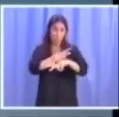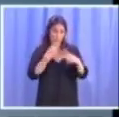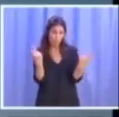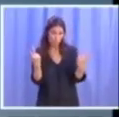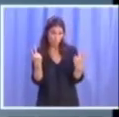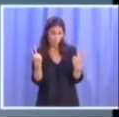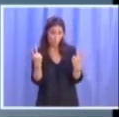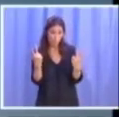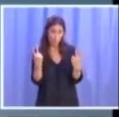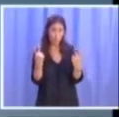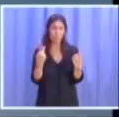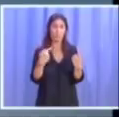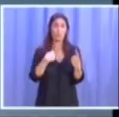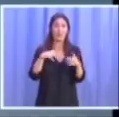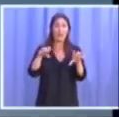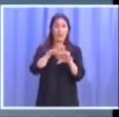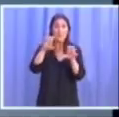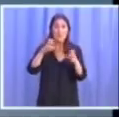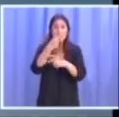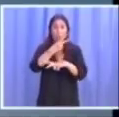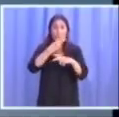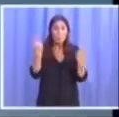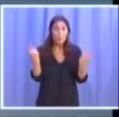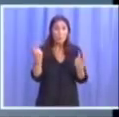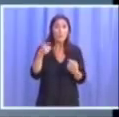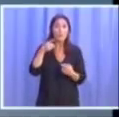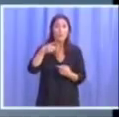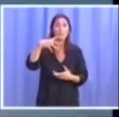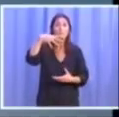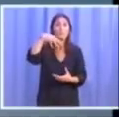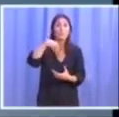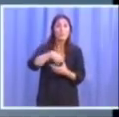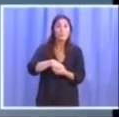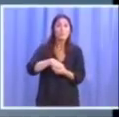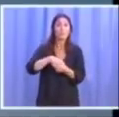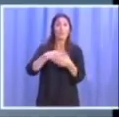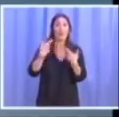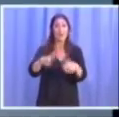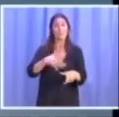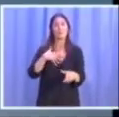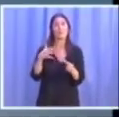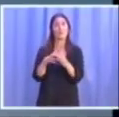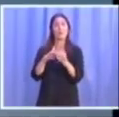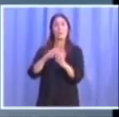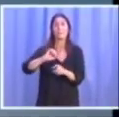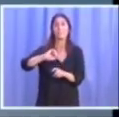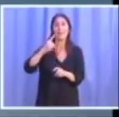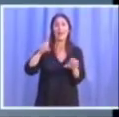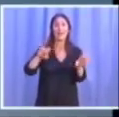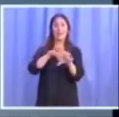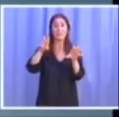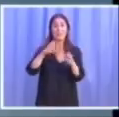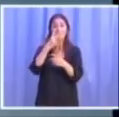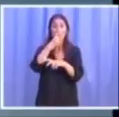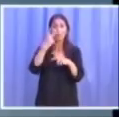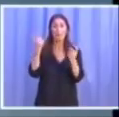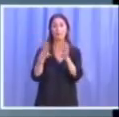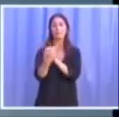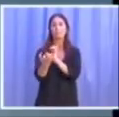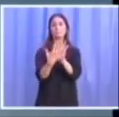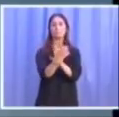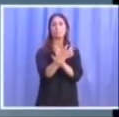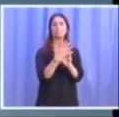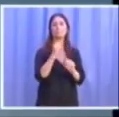Y los equipamientos públicos también están externalizados en el Ayuntamiento de Granada. la mayor parte de los equipamientos deportivos son concesiones